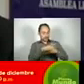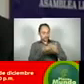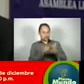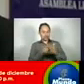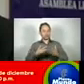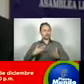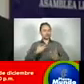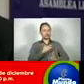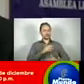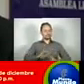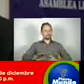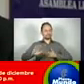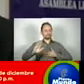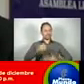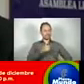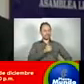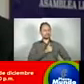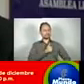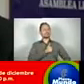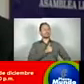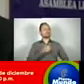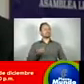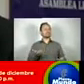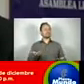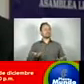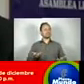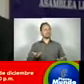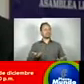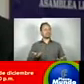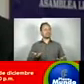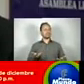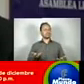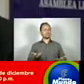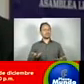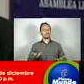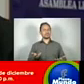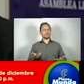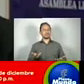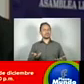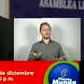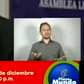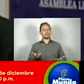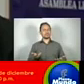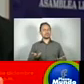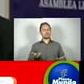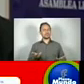misión de no encubrir.